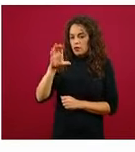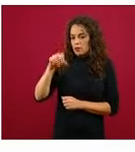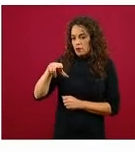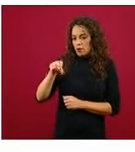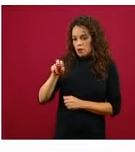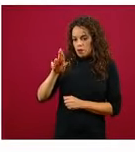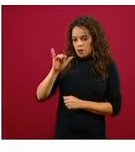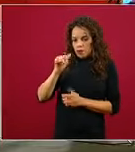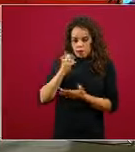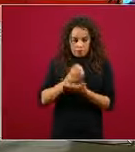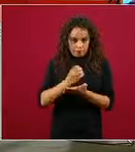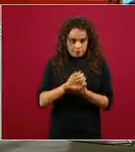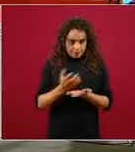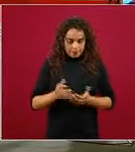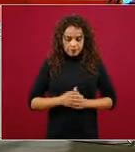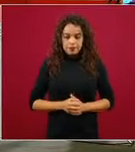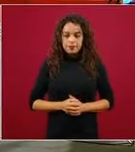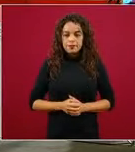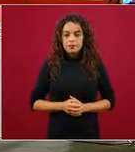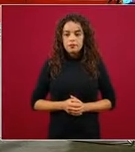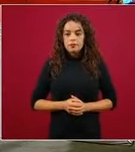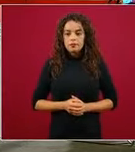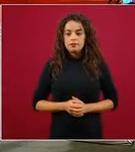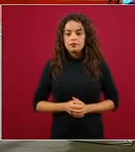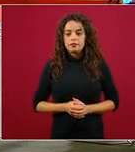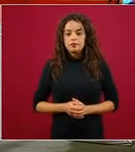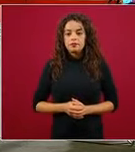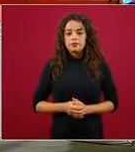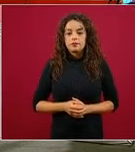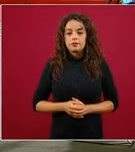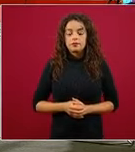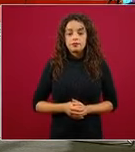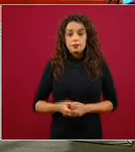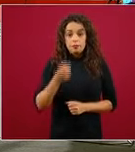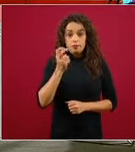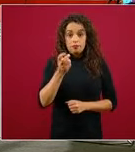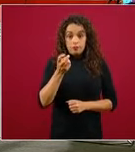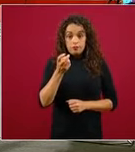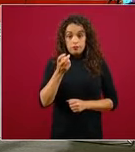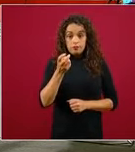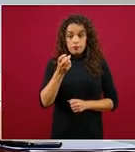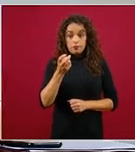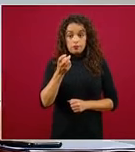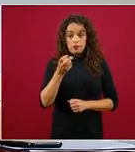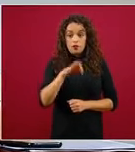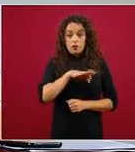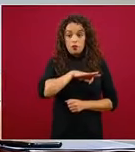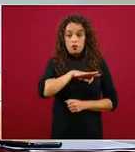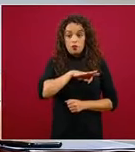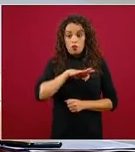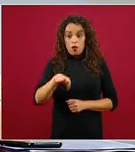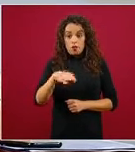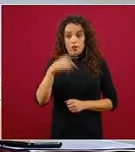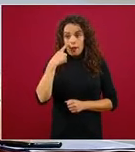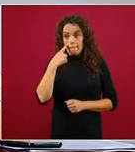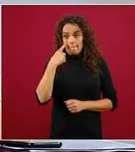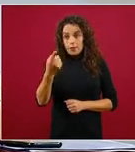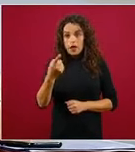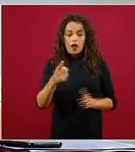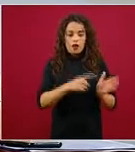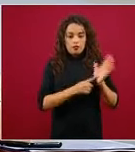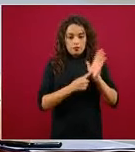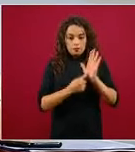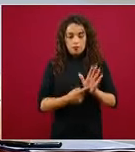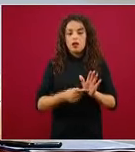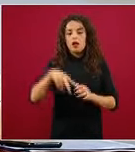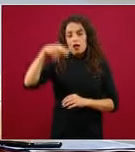los clasifican, ahí estaría representado para algunos México, y si no,